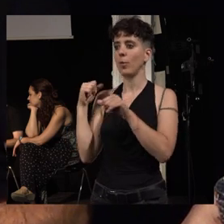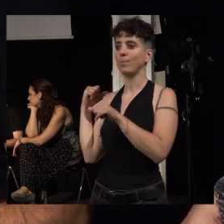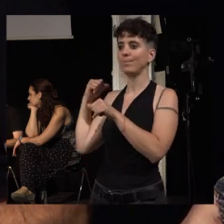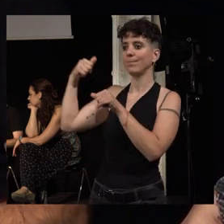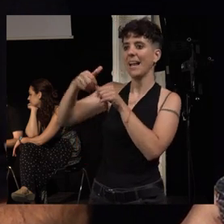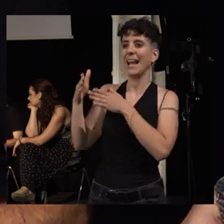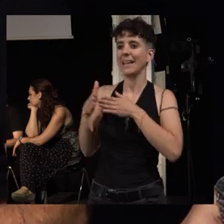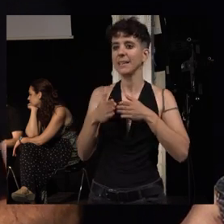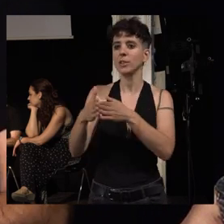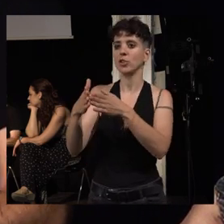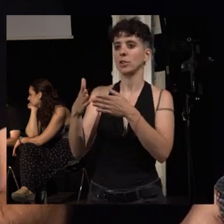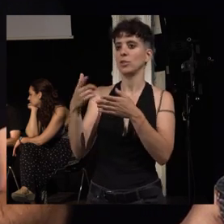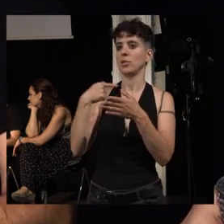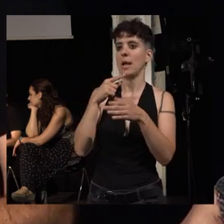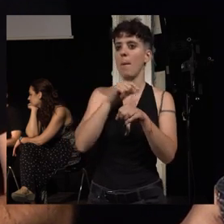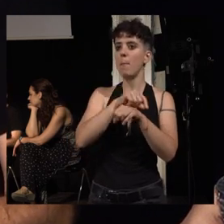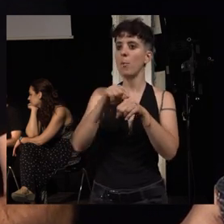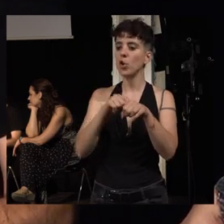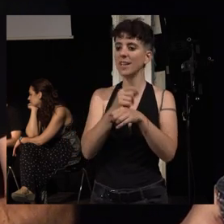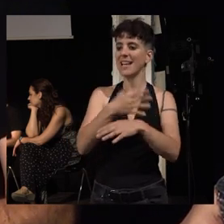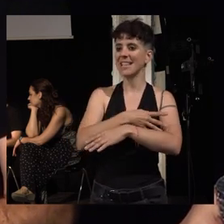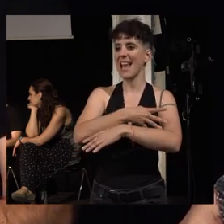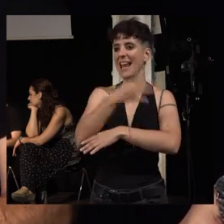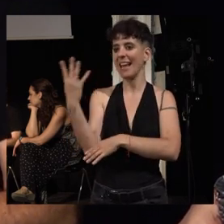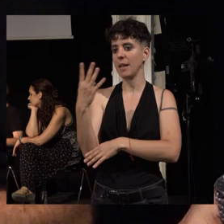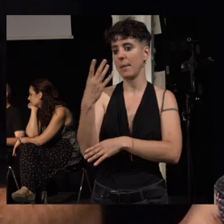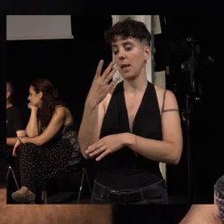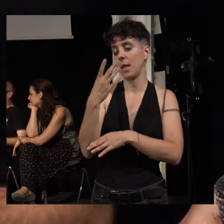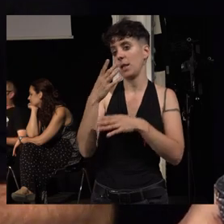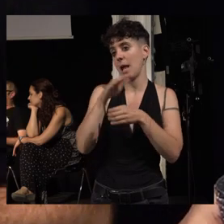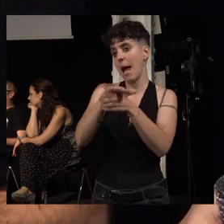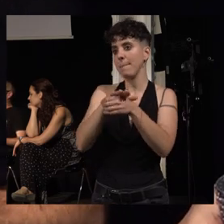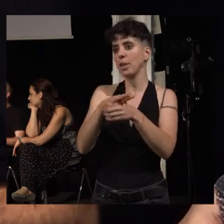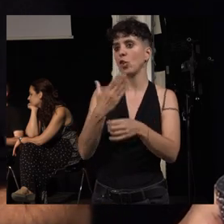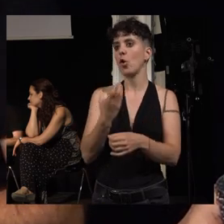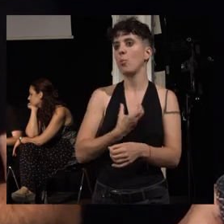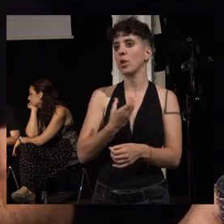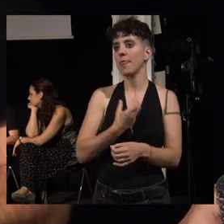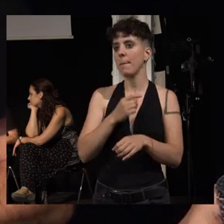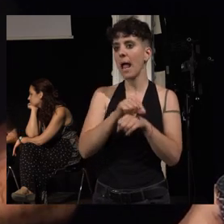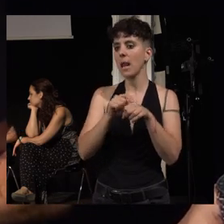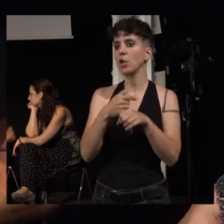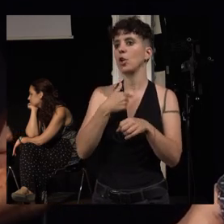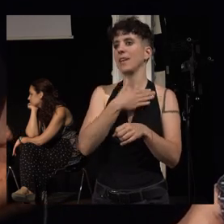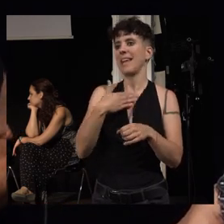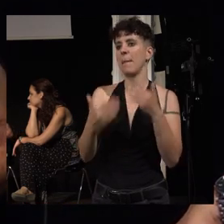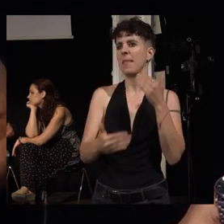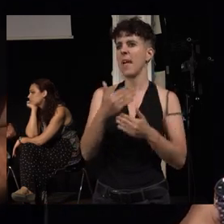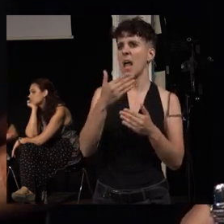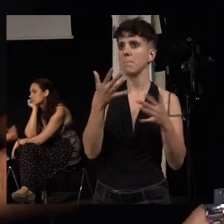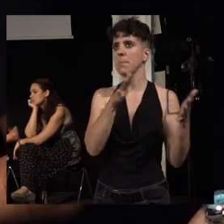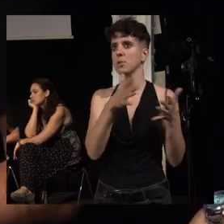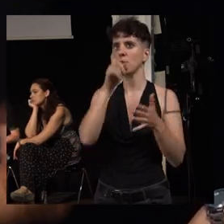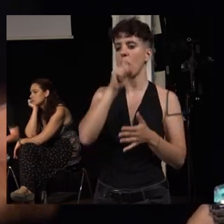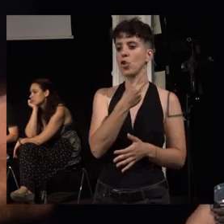lo que han sido las políticas LGTB en materia municipal. Y quería empezar pues, sobre el año 2005, esta